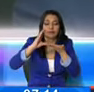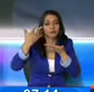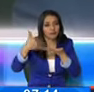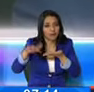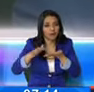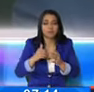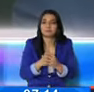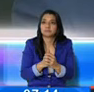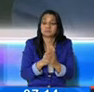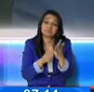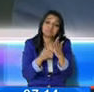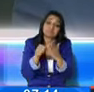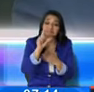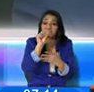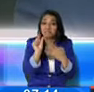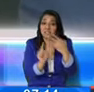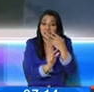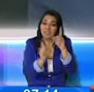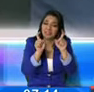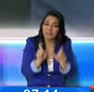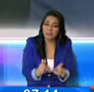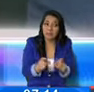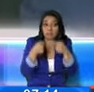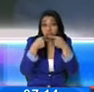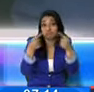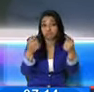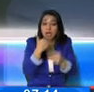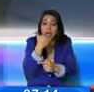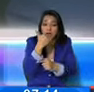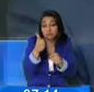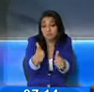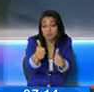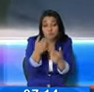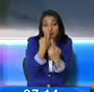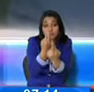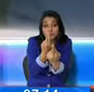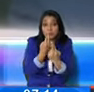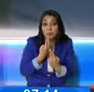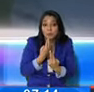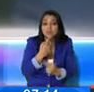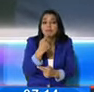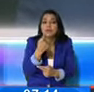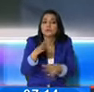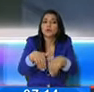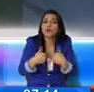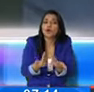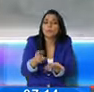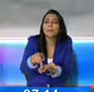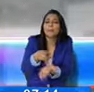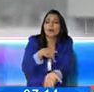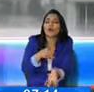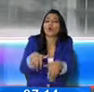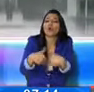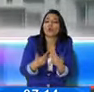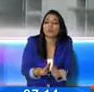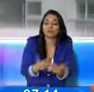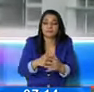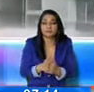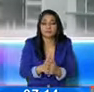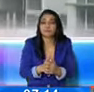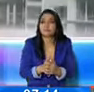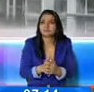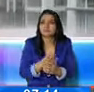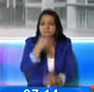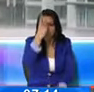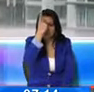que el Ministerio de Finanzas tendrá que pronunciarse al respecto y decirnos cuál va a ser la forma de pago. Esto luego de que el monto de